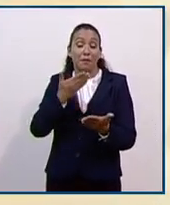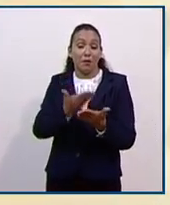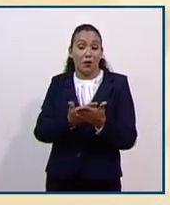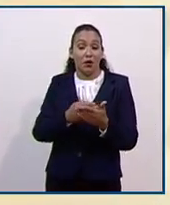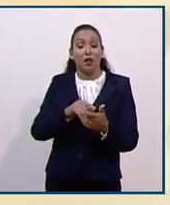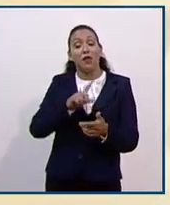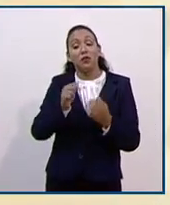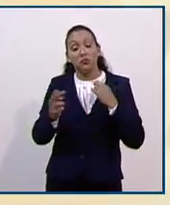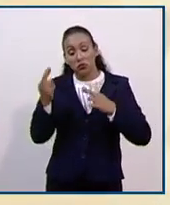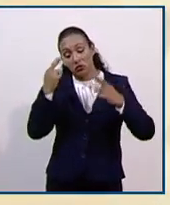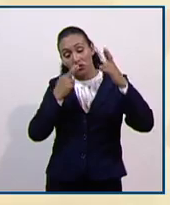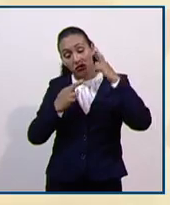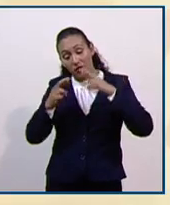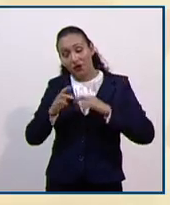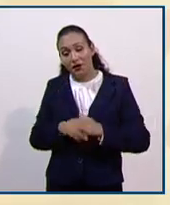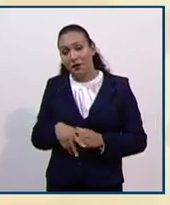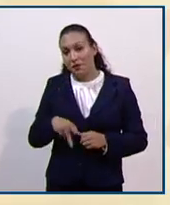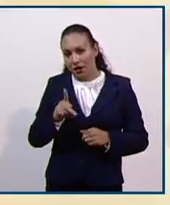discutida en los congresos, el